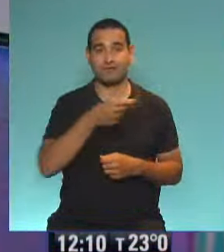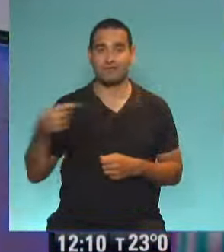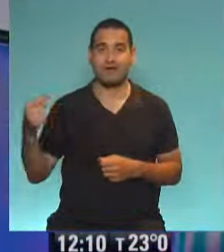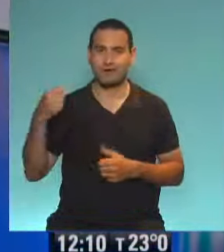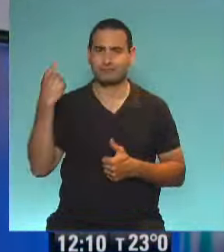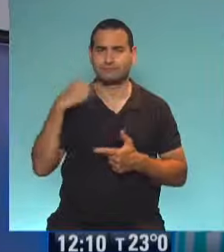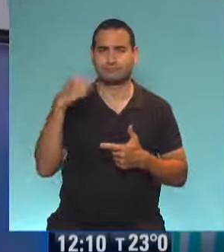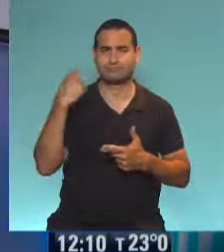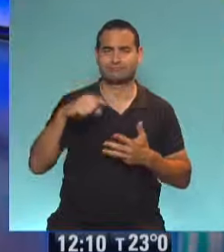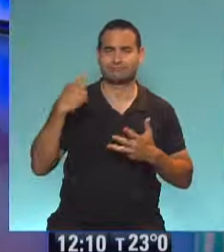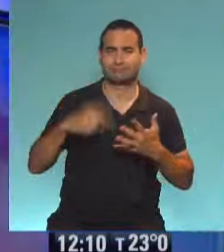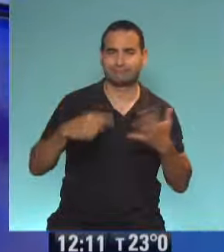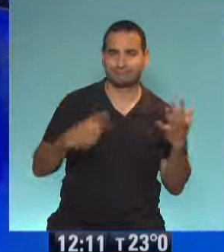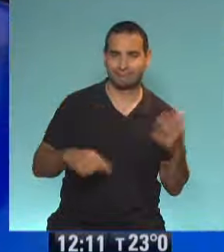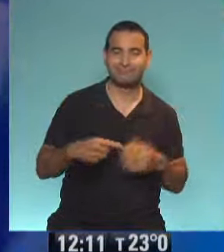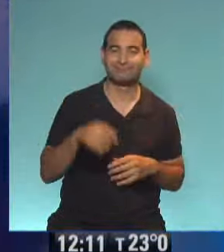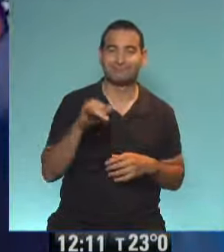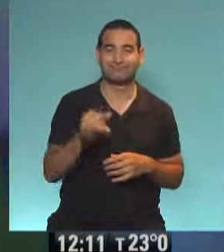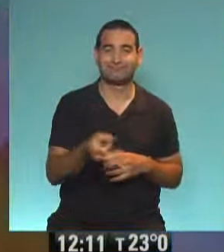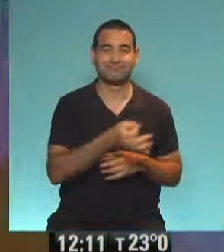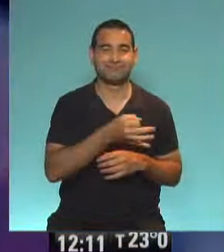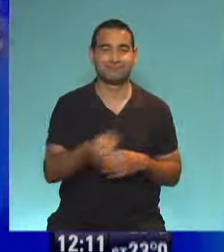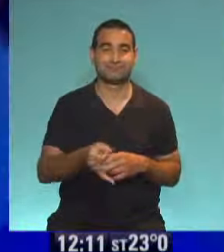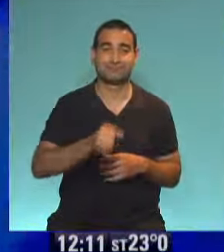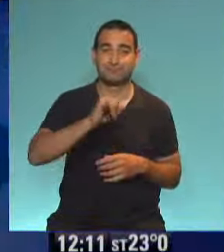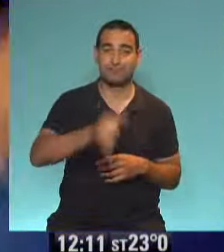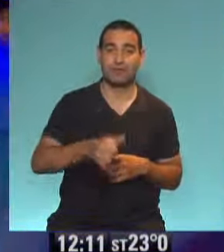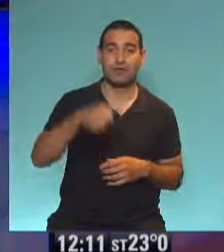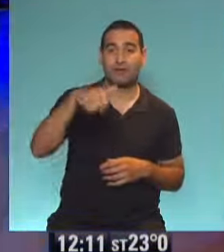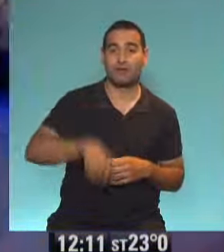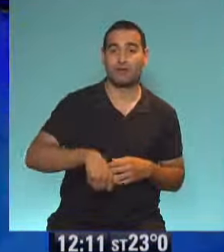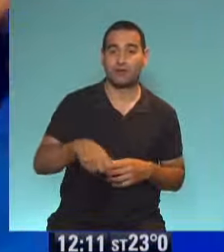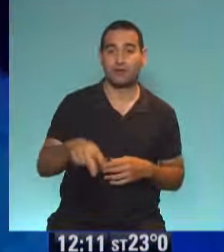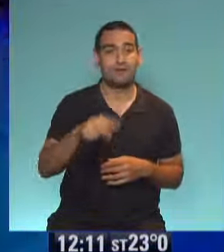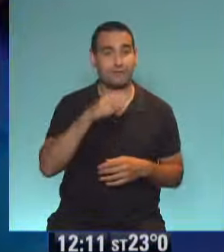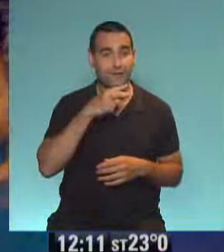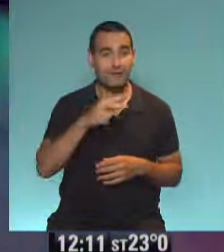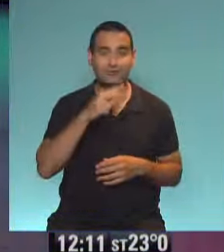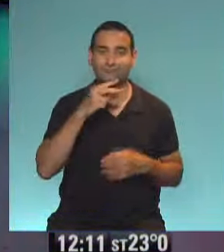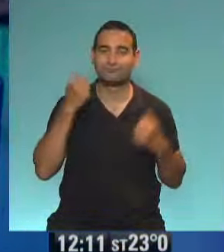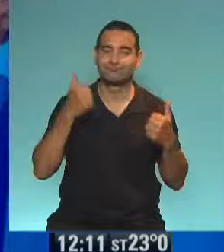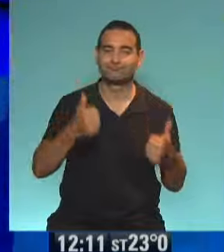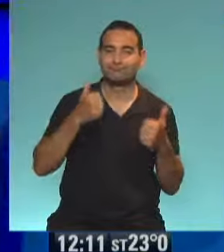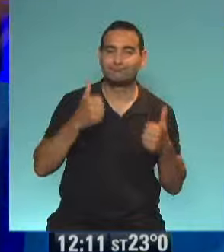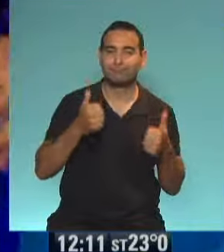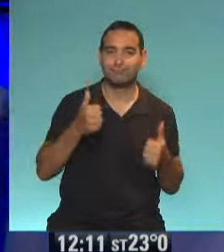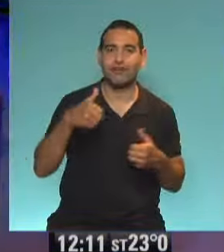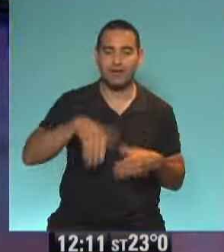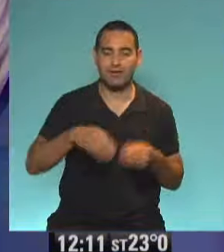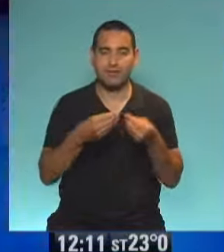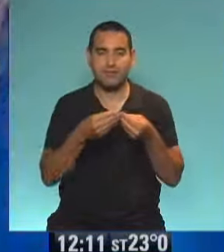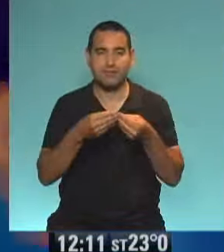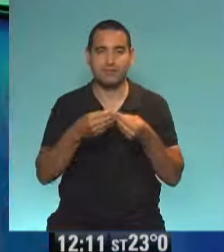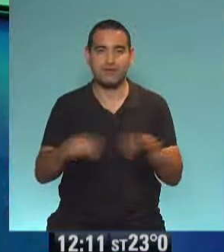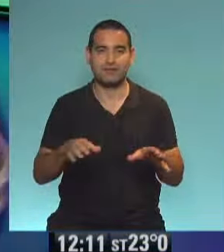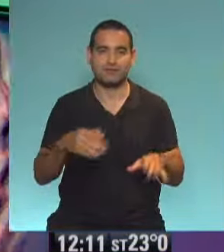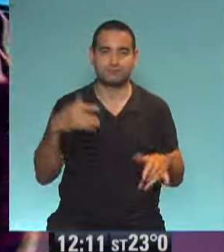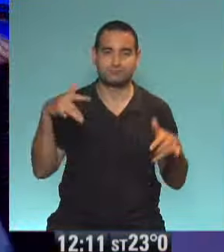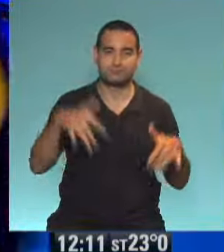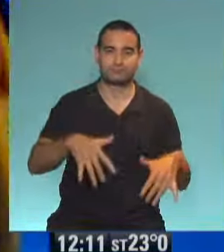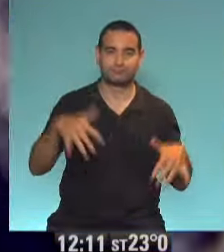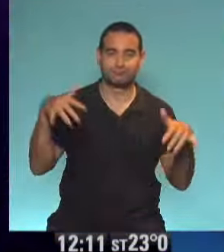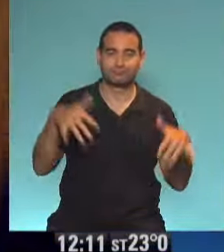cosas juntas. Sí, sí. Sí, llegó este viernes, está muy copado y vamos arrancando con rimas y